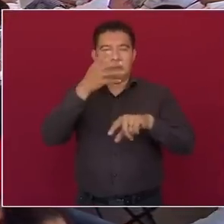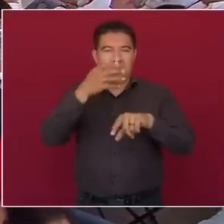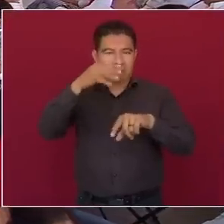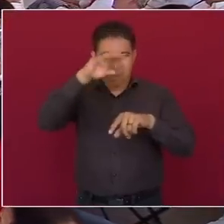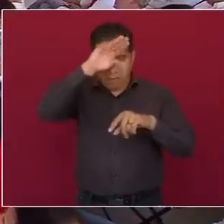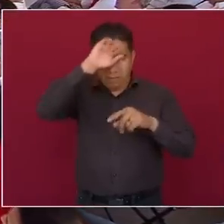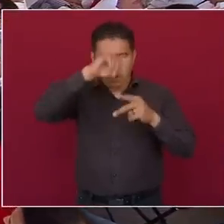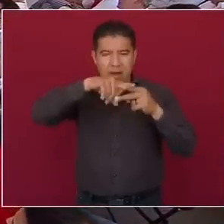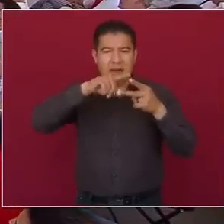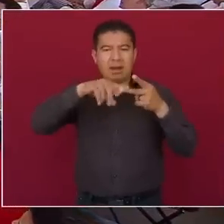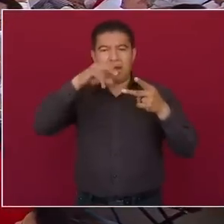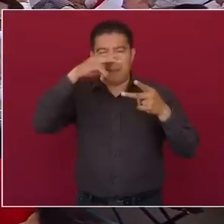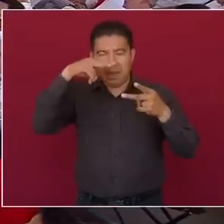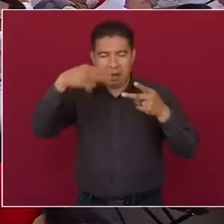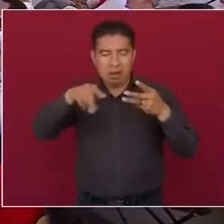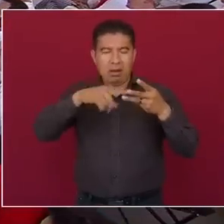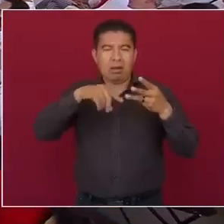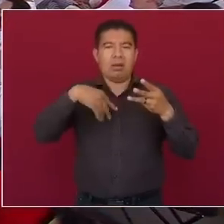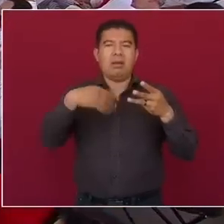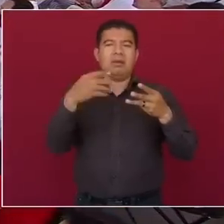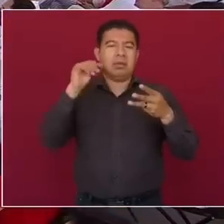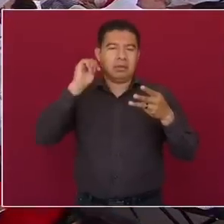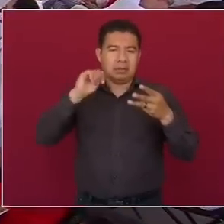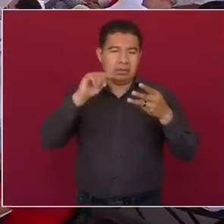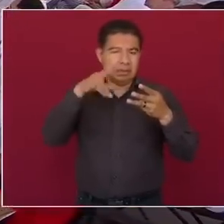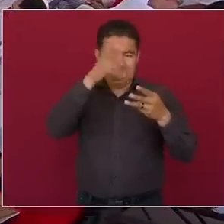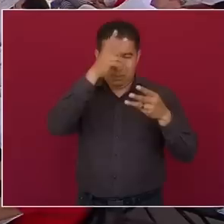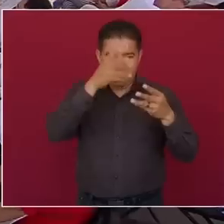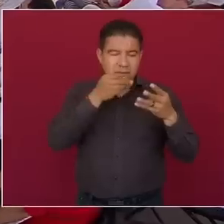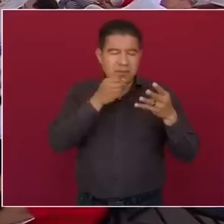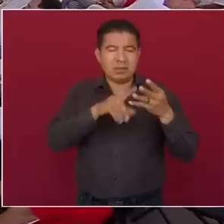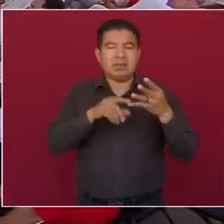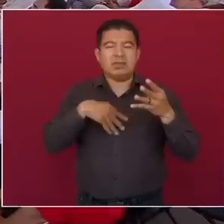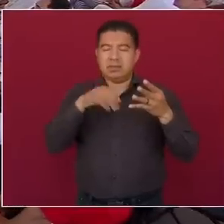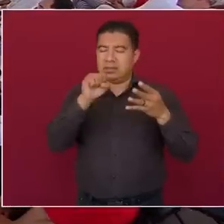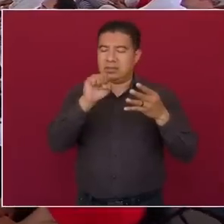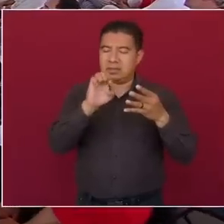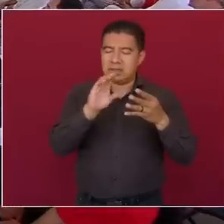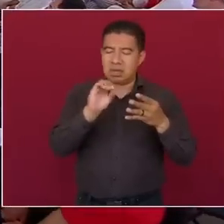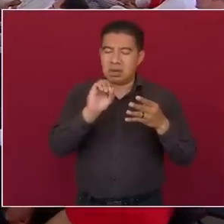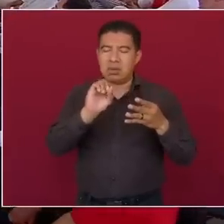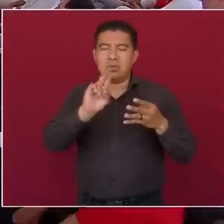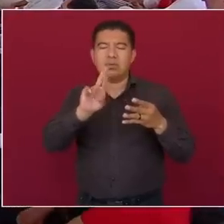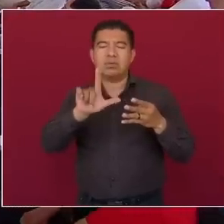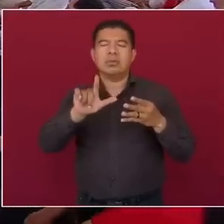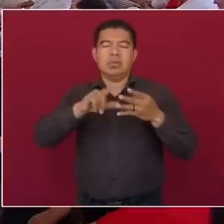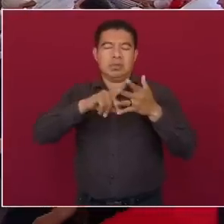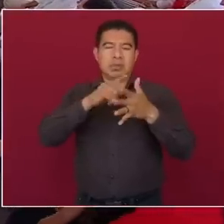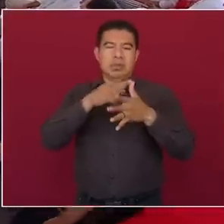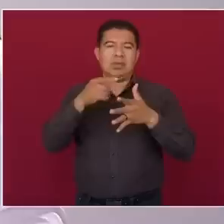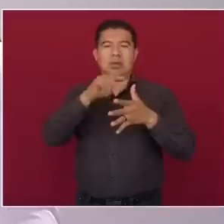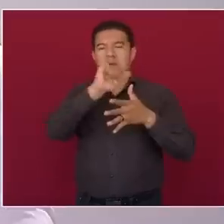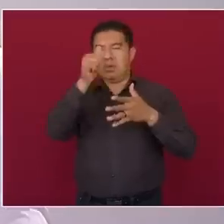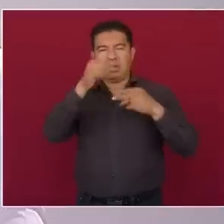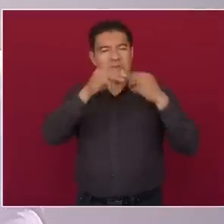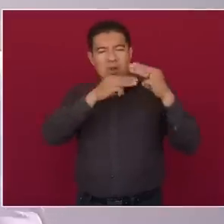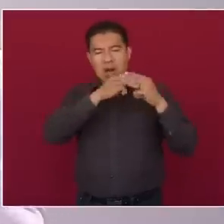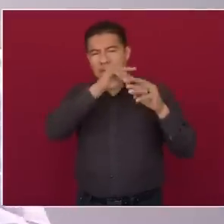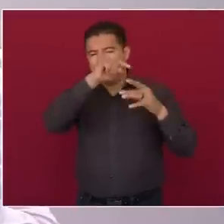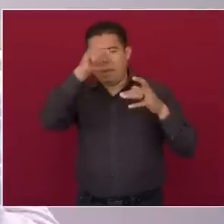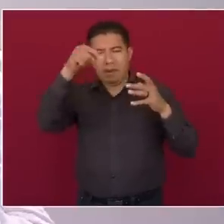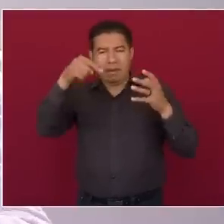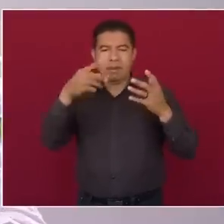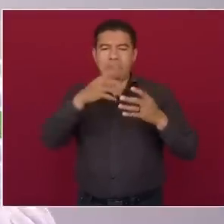y de otras partes del mundo, los ingenieros trabajaron en la ingeniería de detalle. Como ustedes